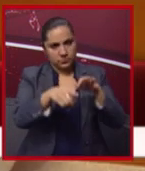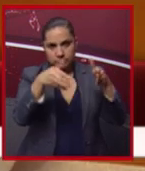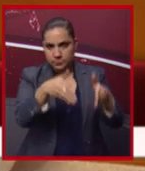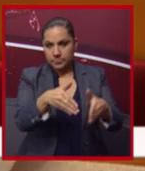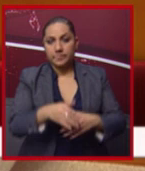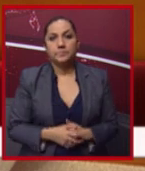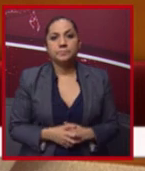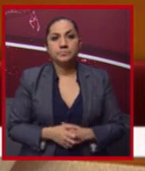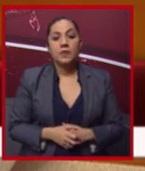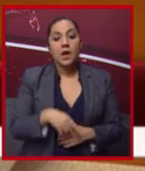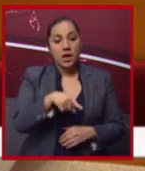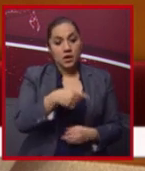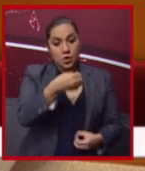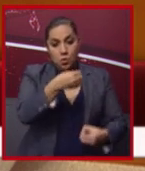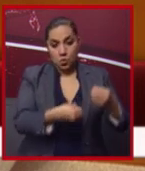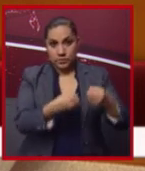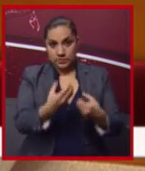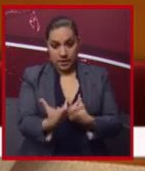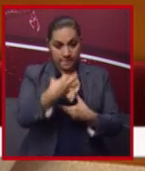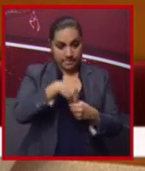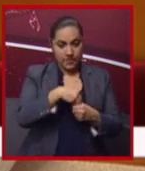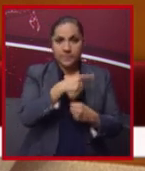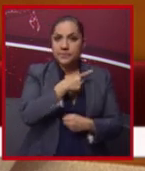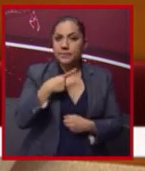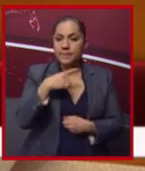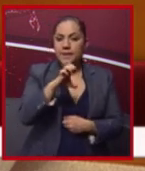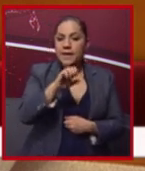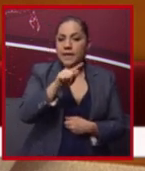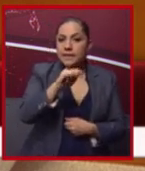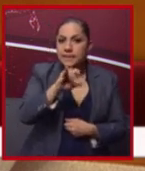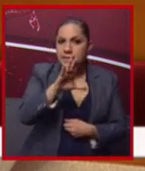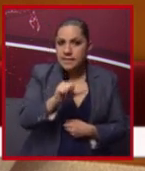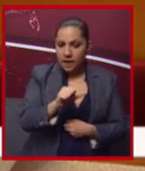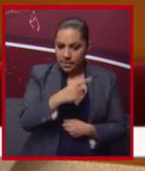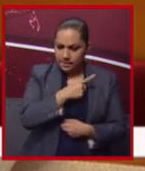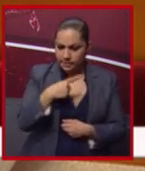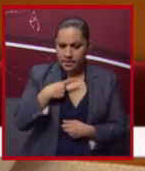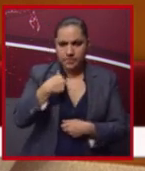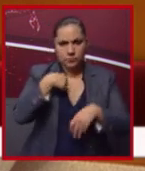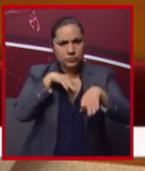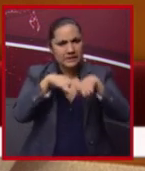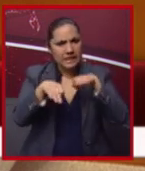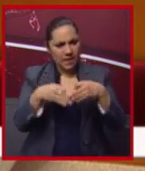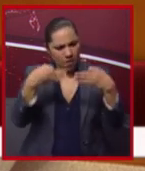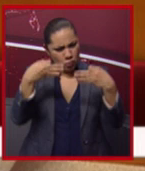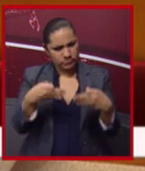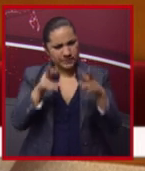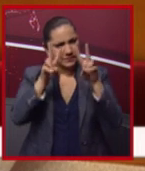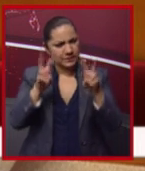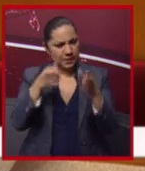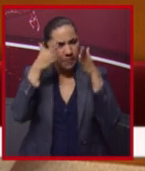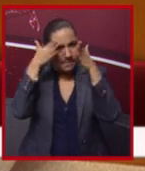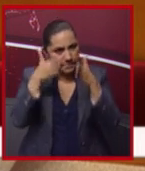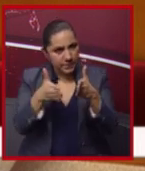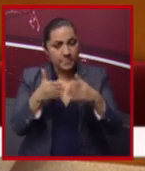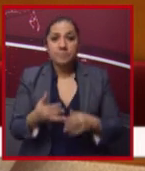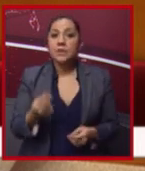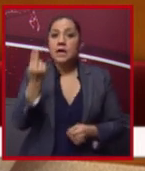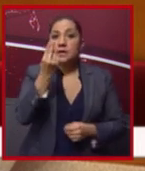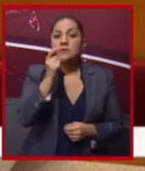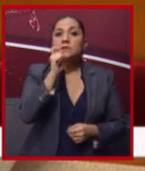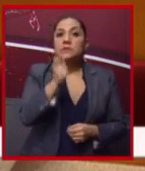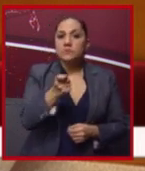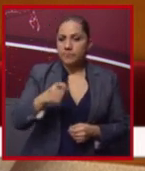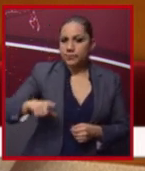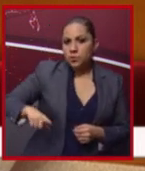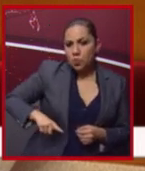una filosofía y de una ética de trabajo específicas. Implica asumir una visión de Estado que